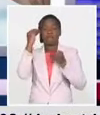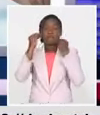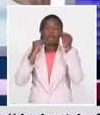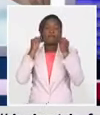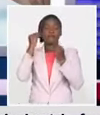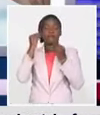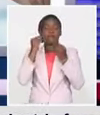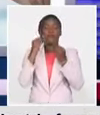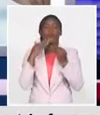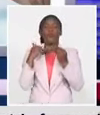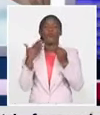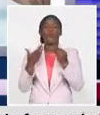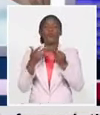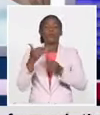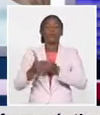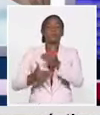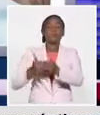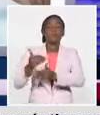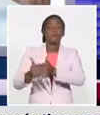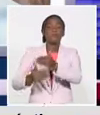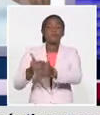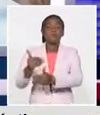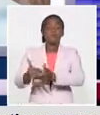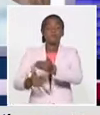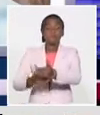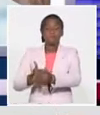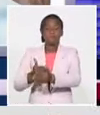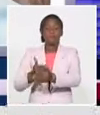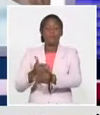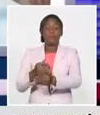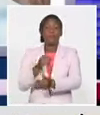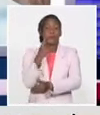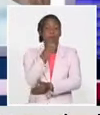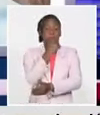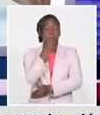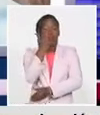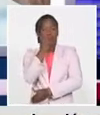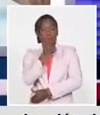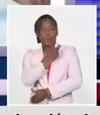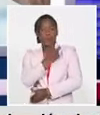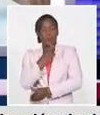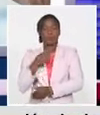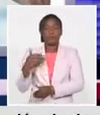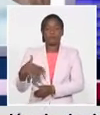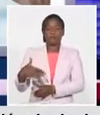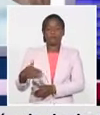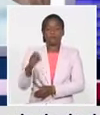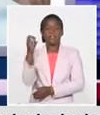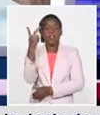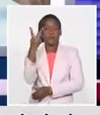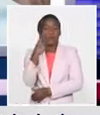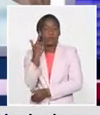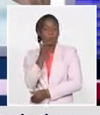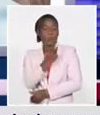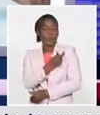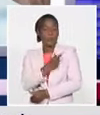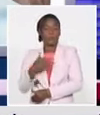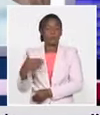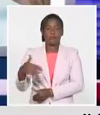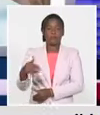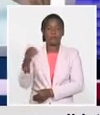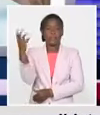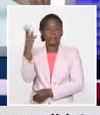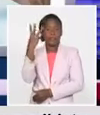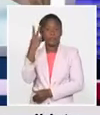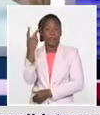eficacia, es decir, la conclusión de la fase 3 es una vez que se alcancen los enfermos, se abren